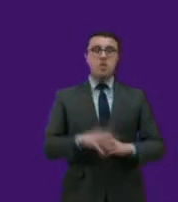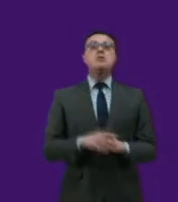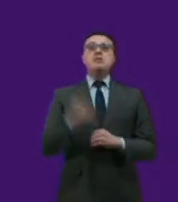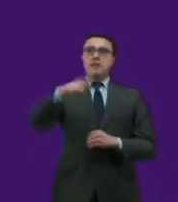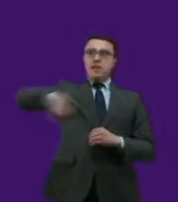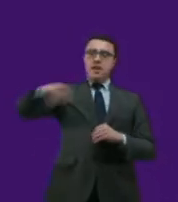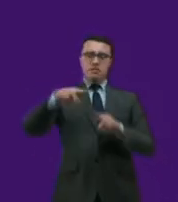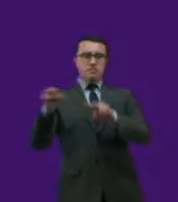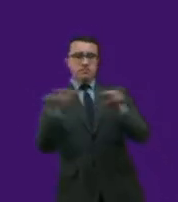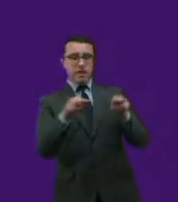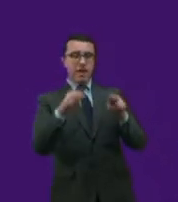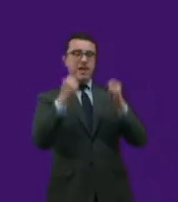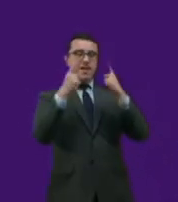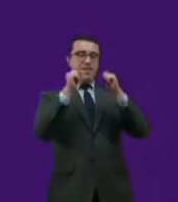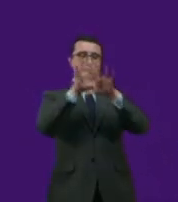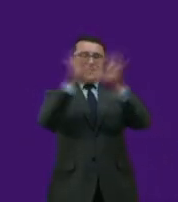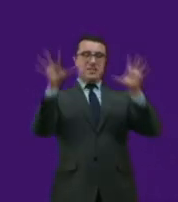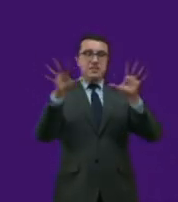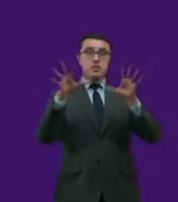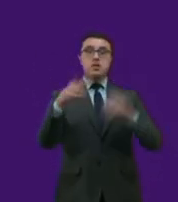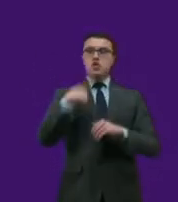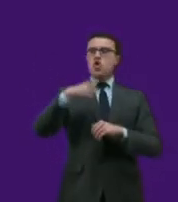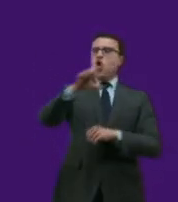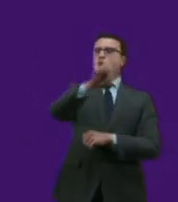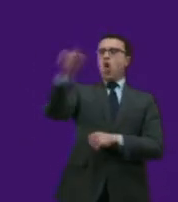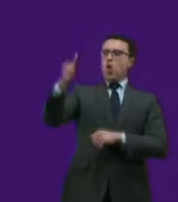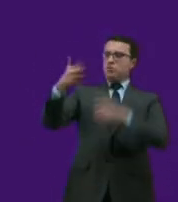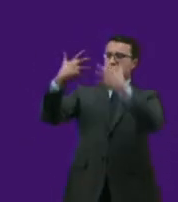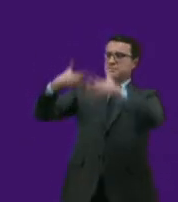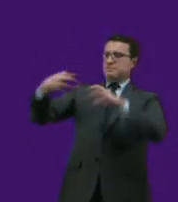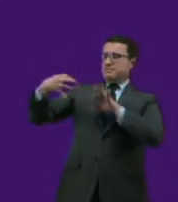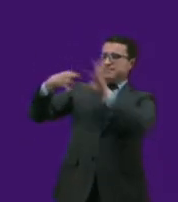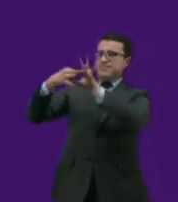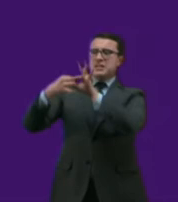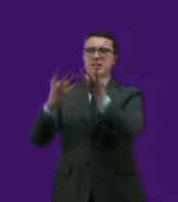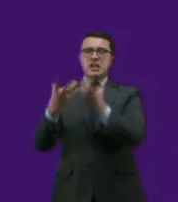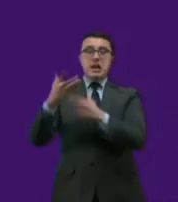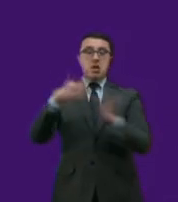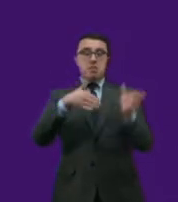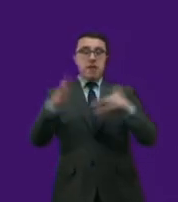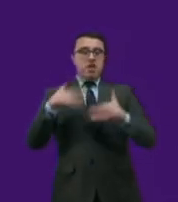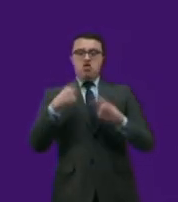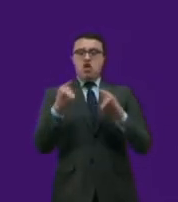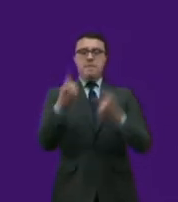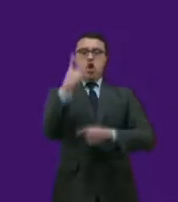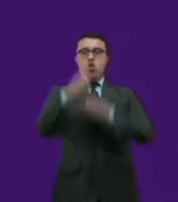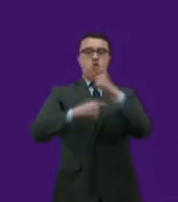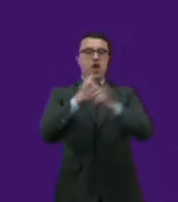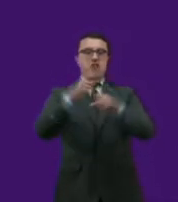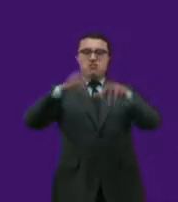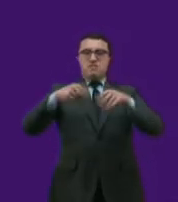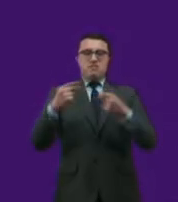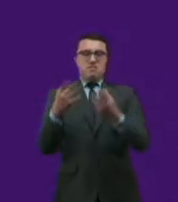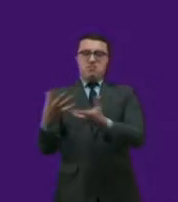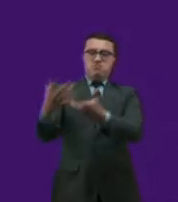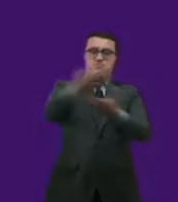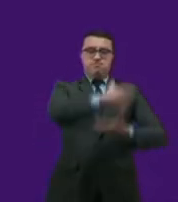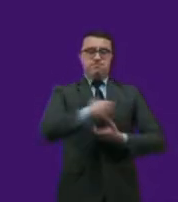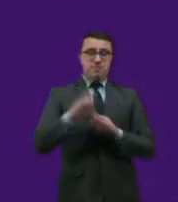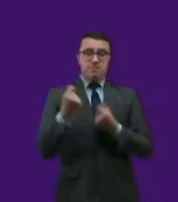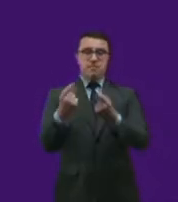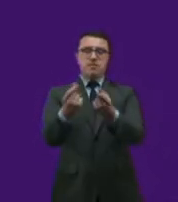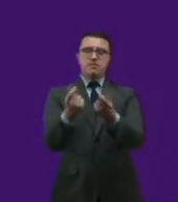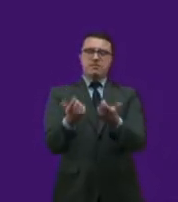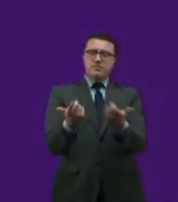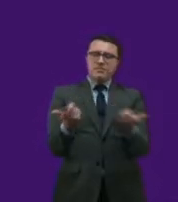entender. Si tuviera otro tipo de socio que lo que está planeando es salirse en un año, salirse en 6 meses, pues ahí las